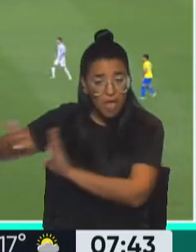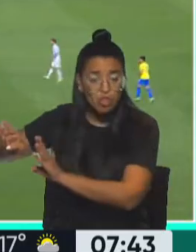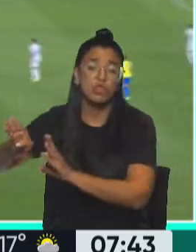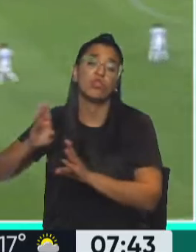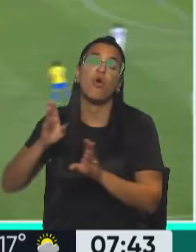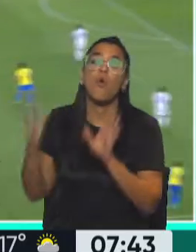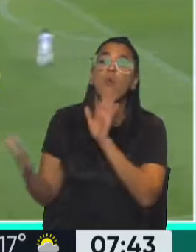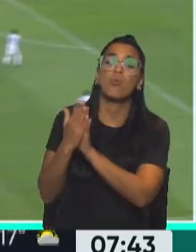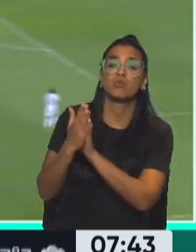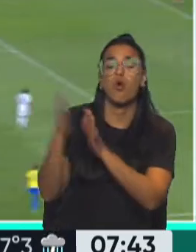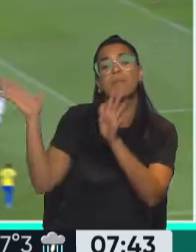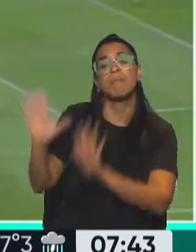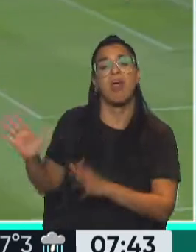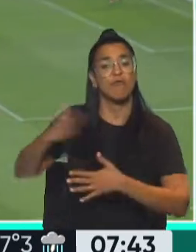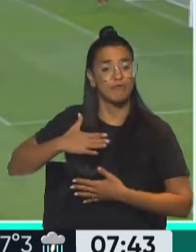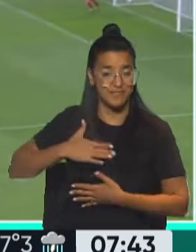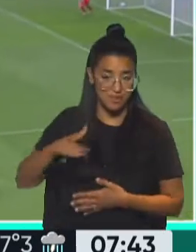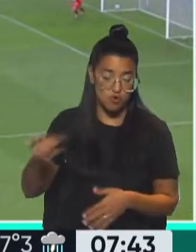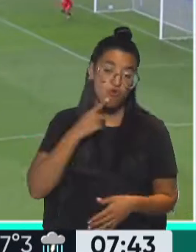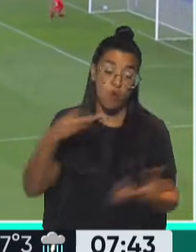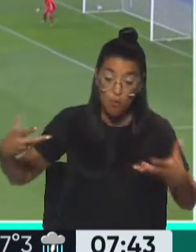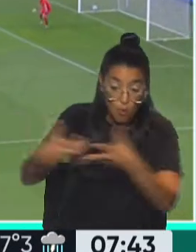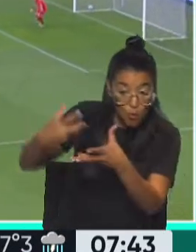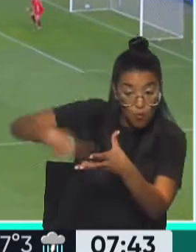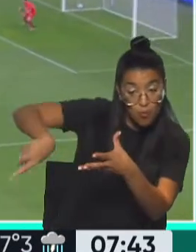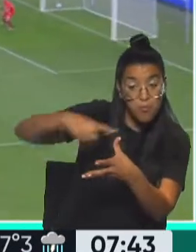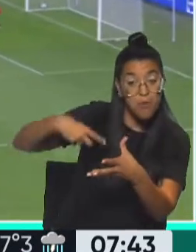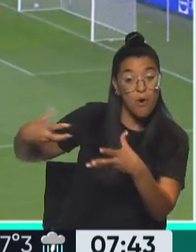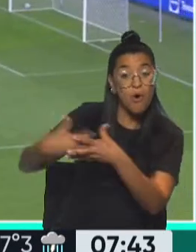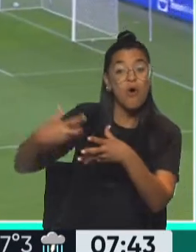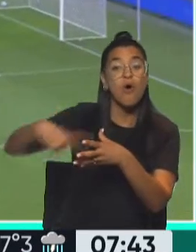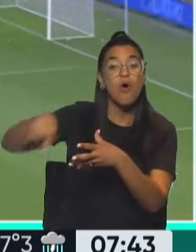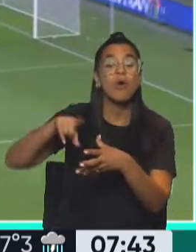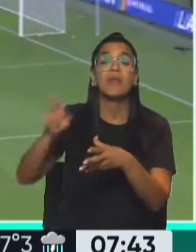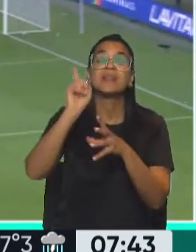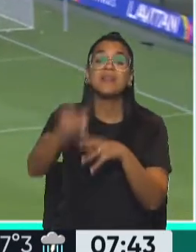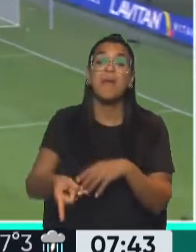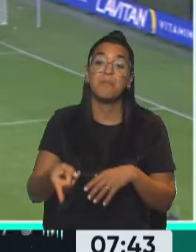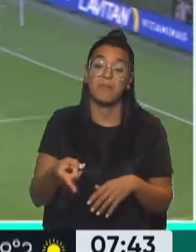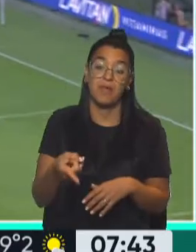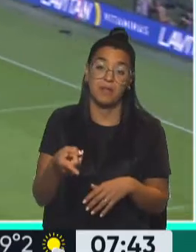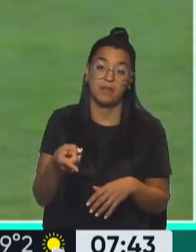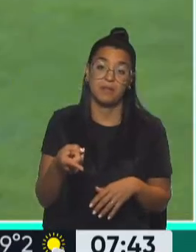con el preparador físico. Ese grupo también